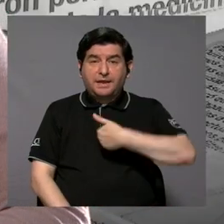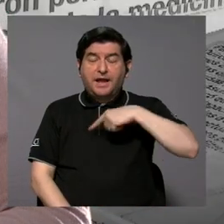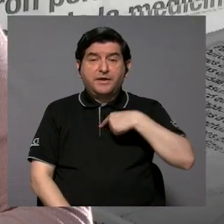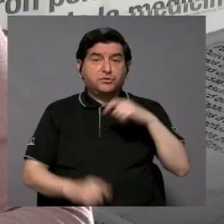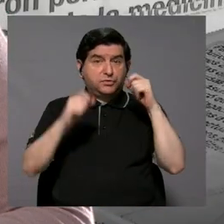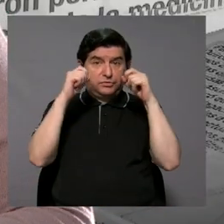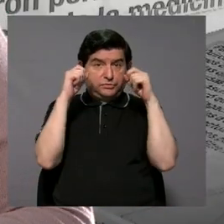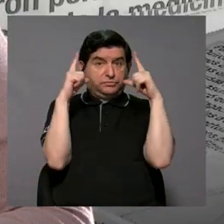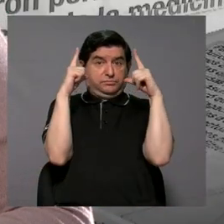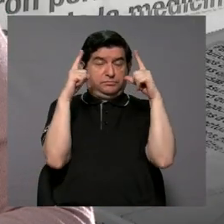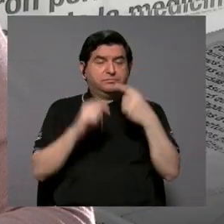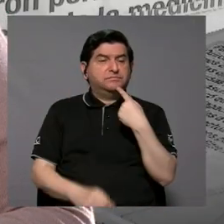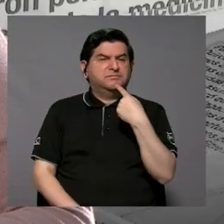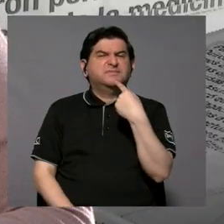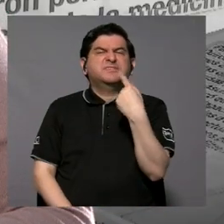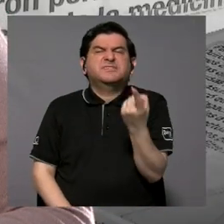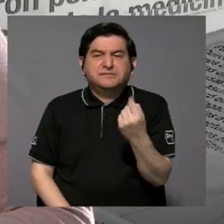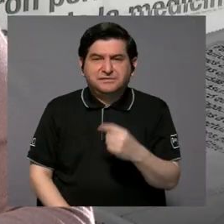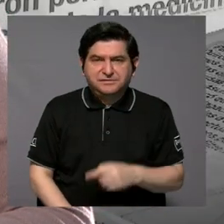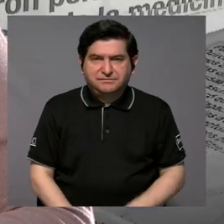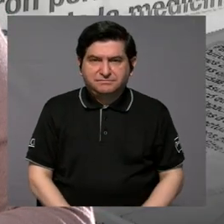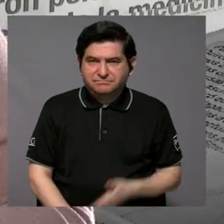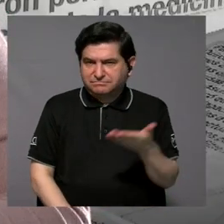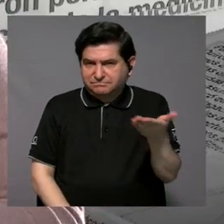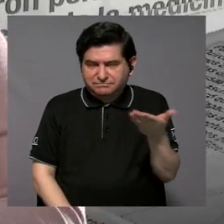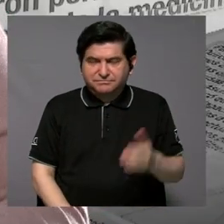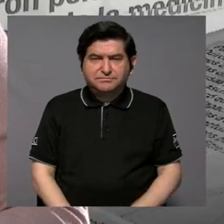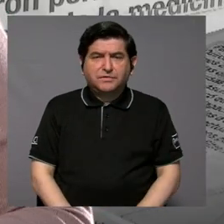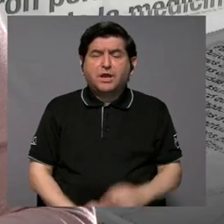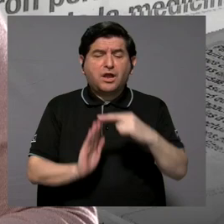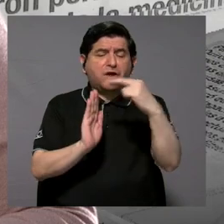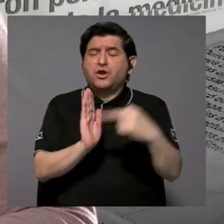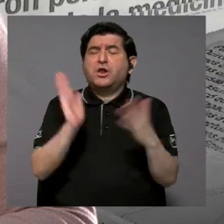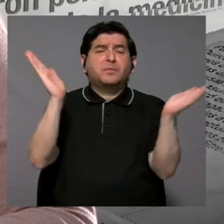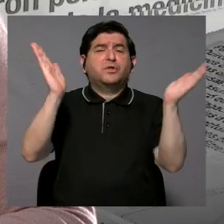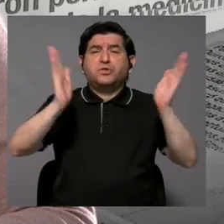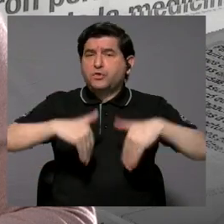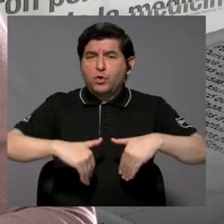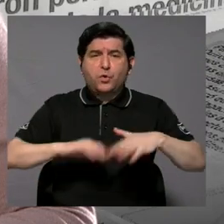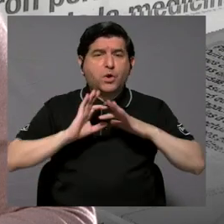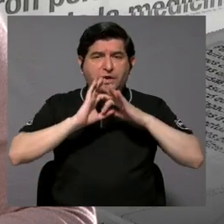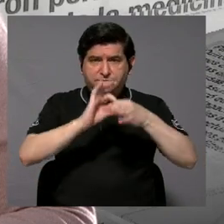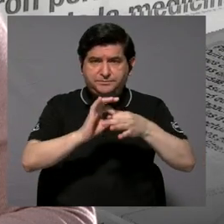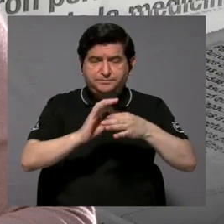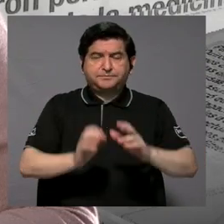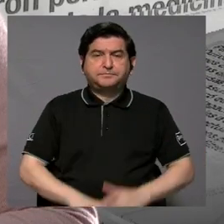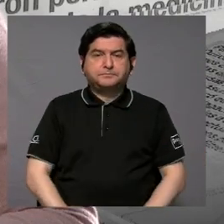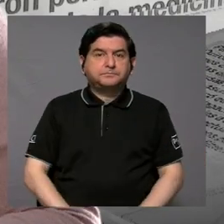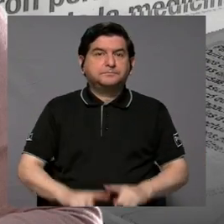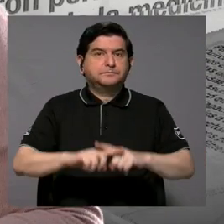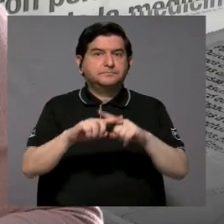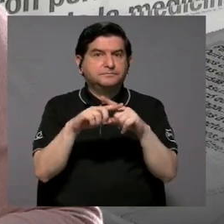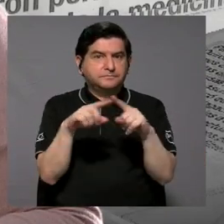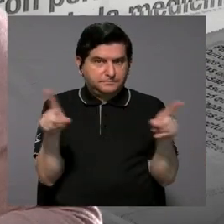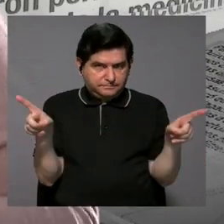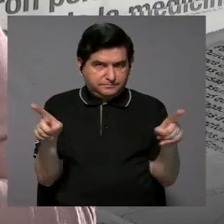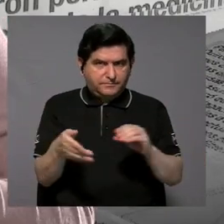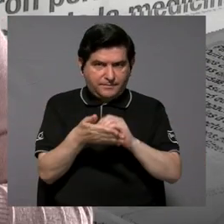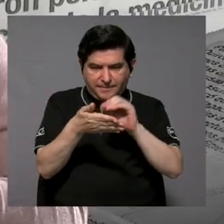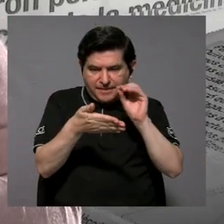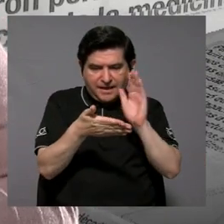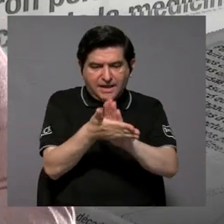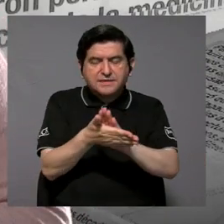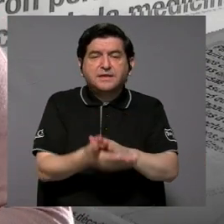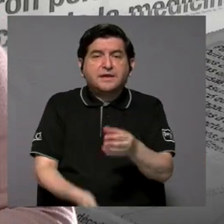nos llama la atención es que indican que no hay una reglamentación al respecto. Sin embargo, el